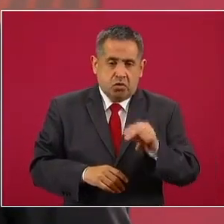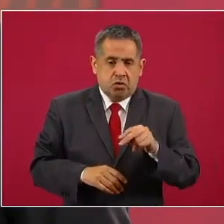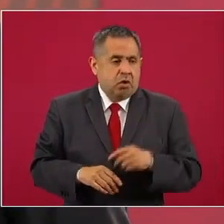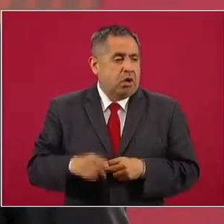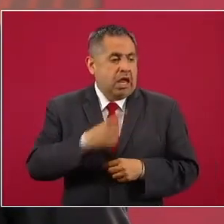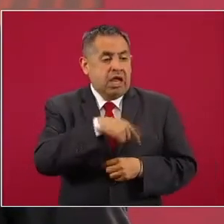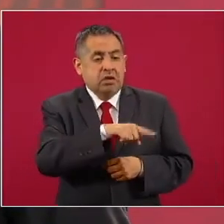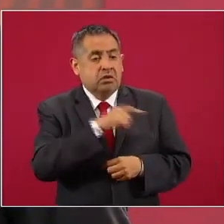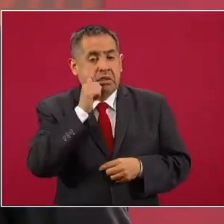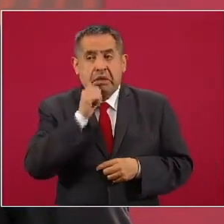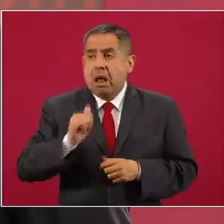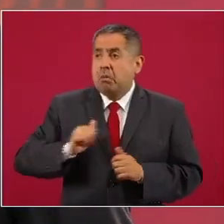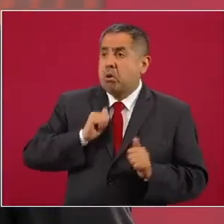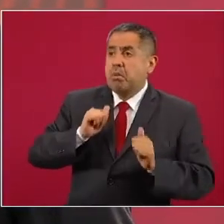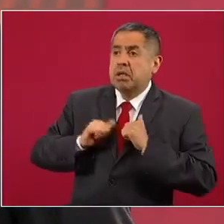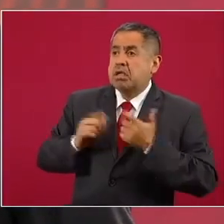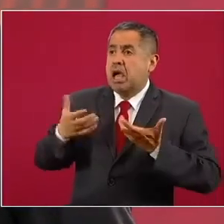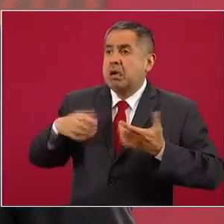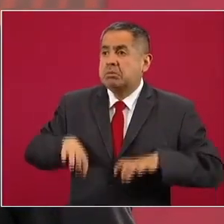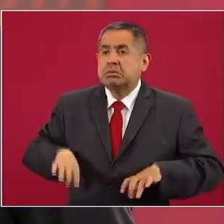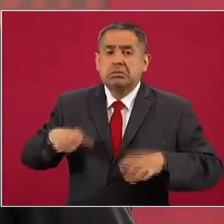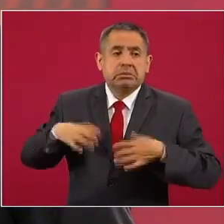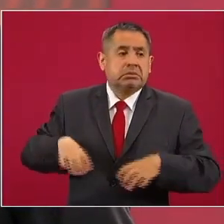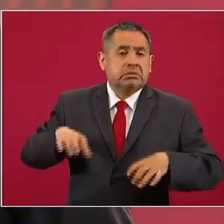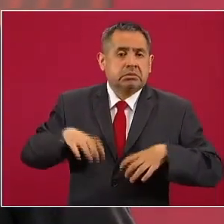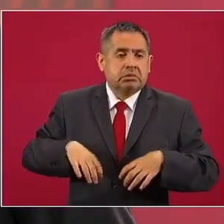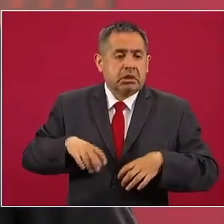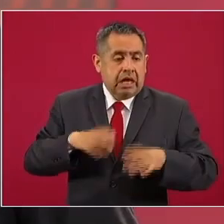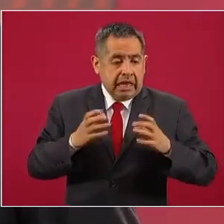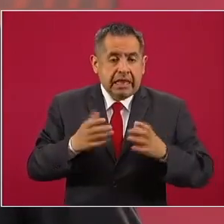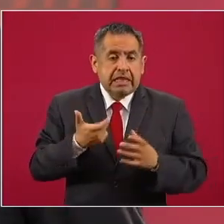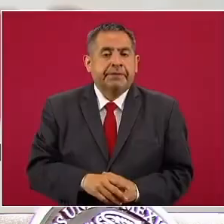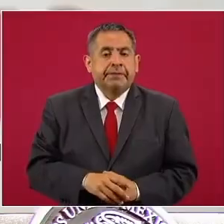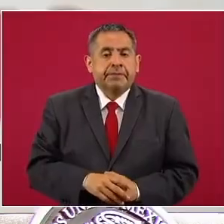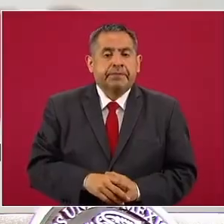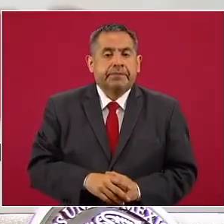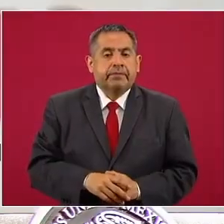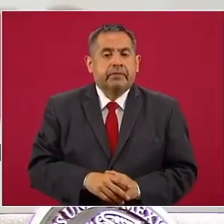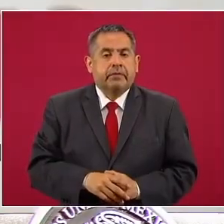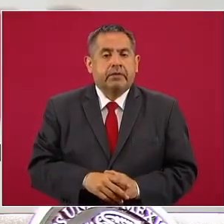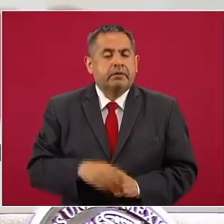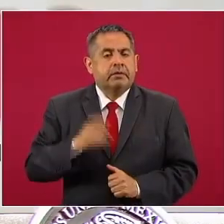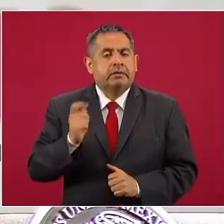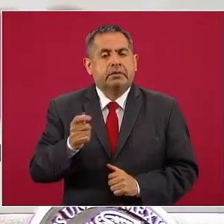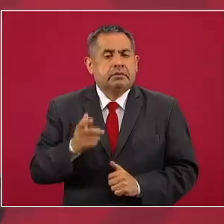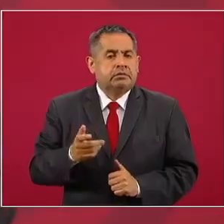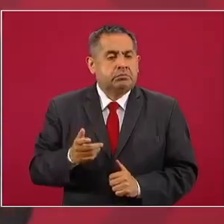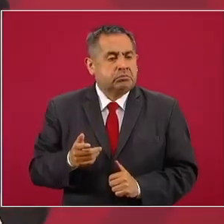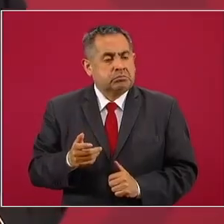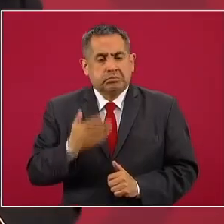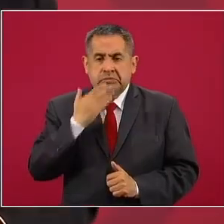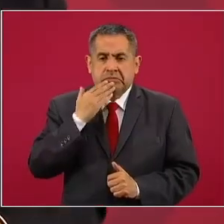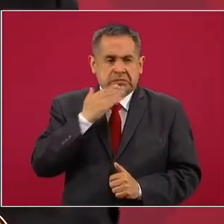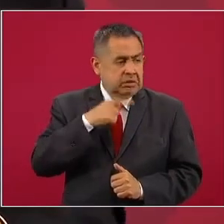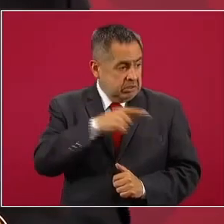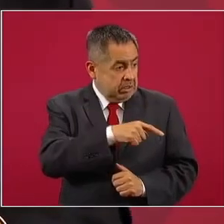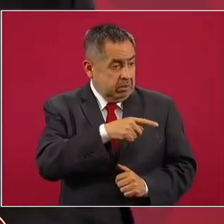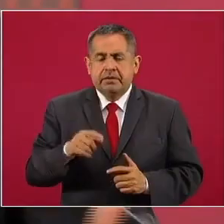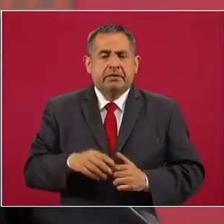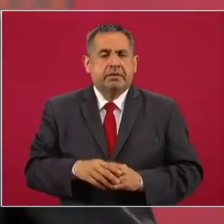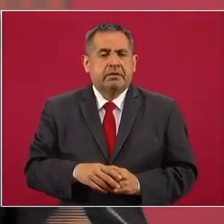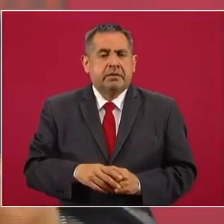han aprovechado del presupuesto público, que es dinero de todos. Y qué bien que se va a llevar a cabo esa